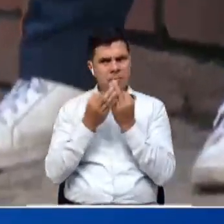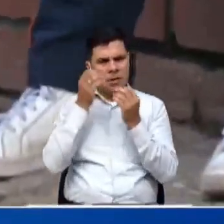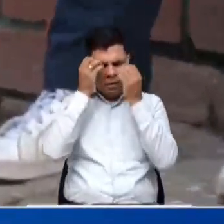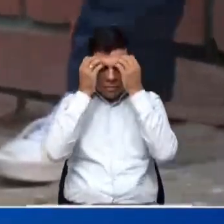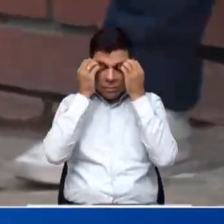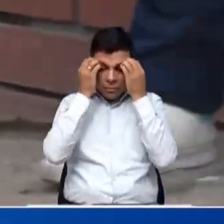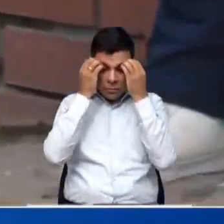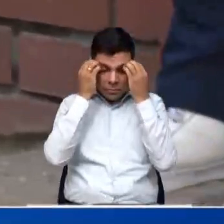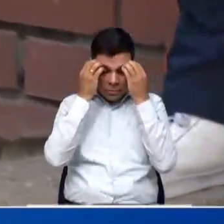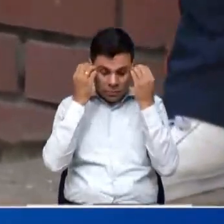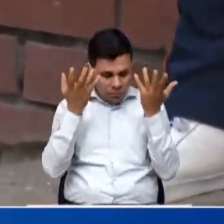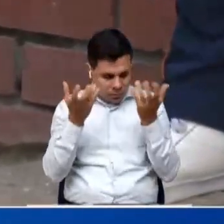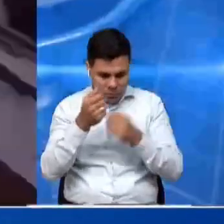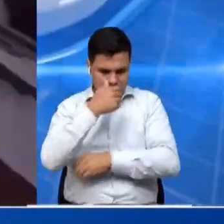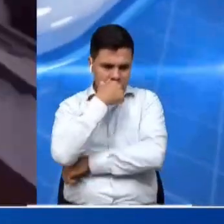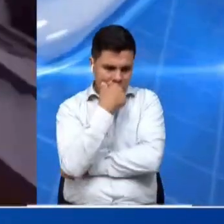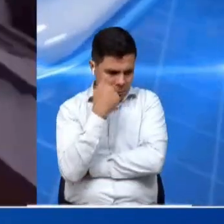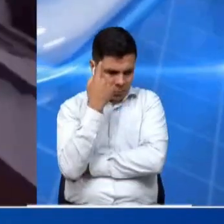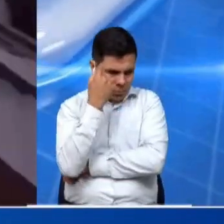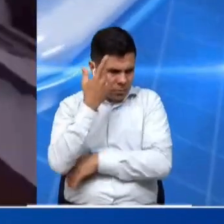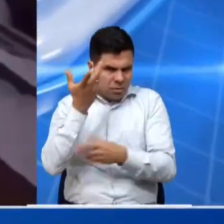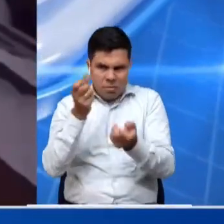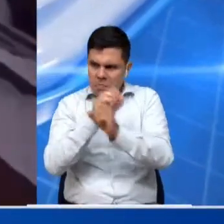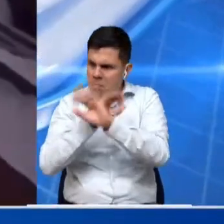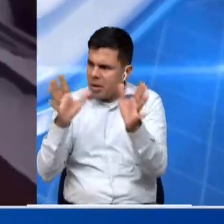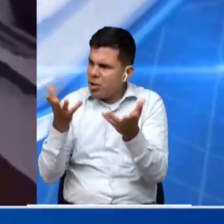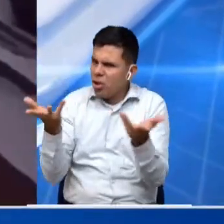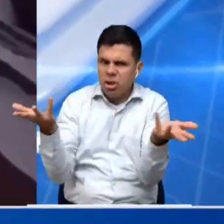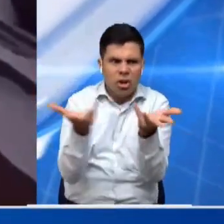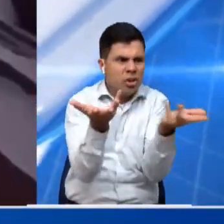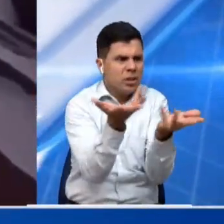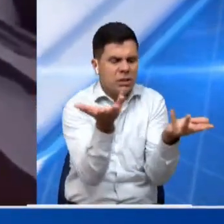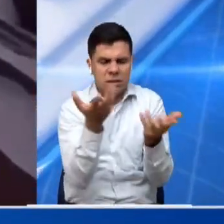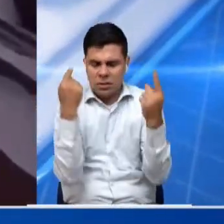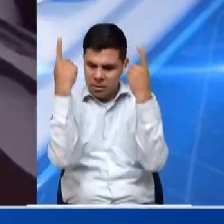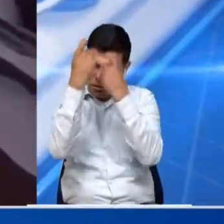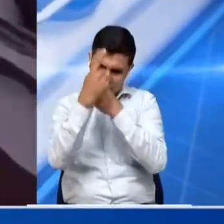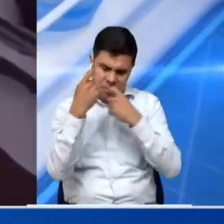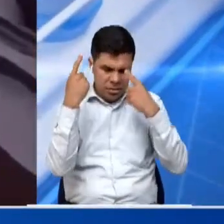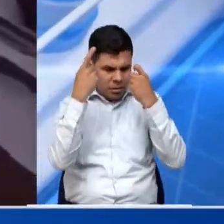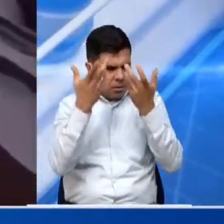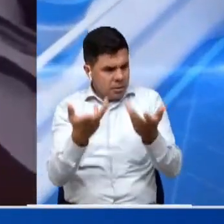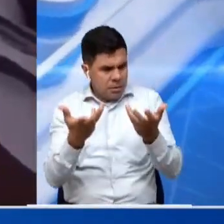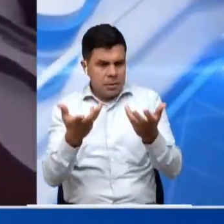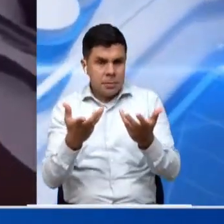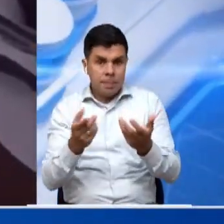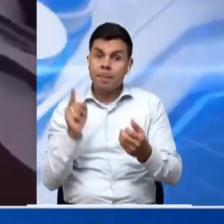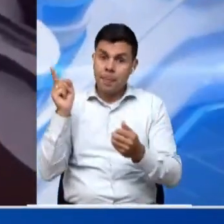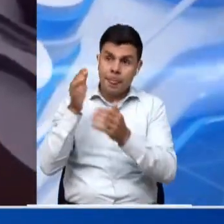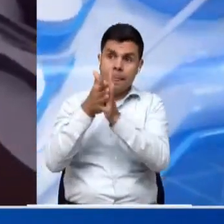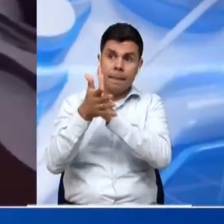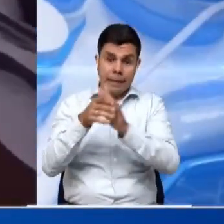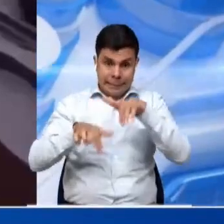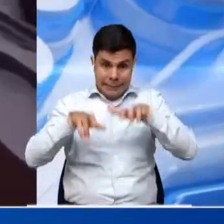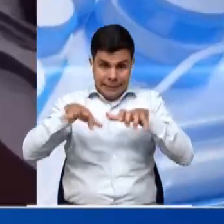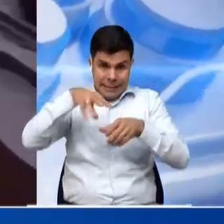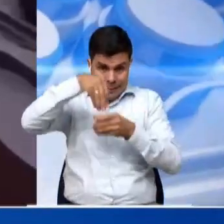desconocen completamente su paradero. Desde la Secretaría del Interior estamos muy pendientes del